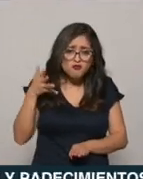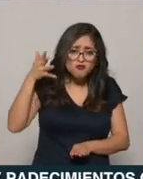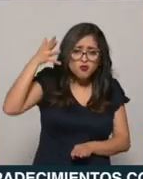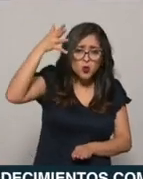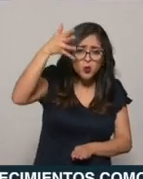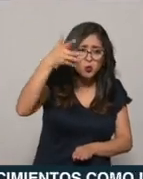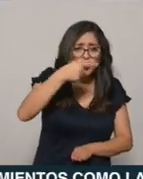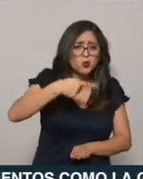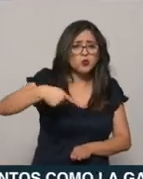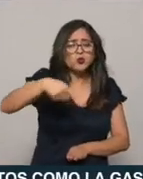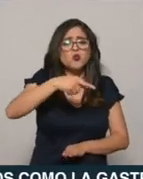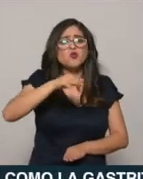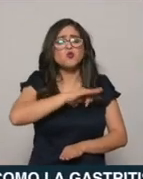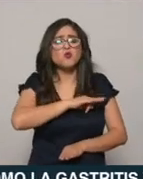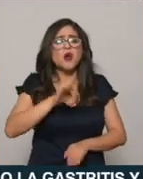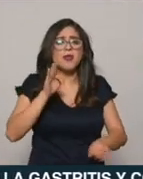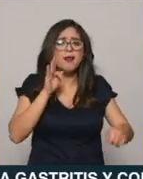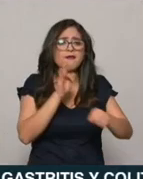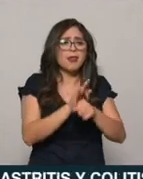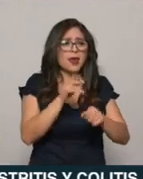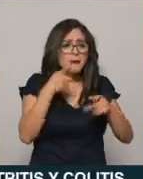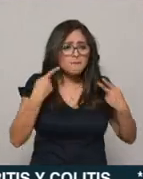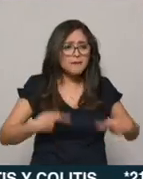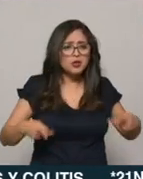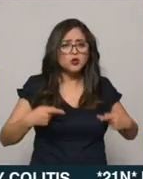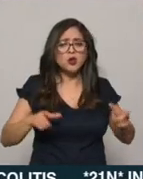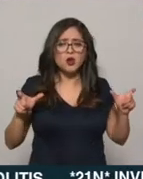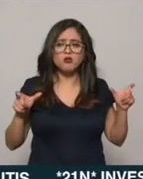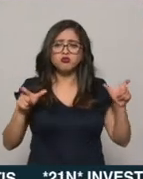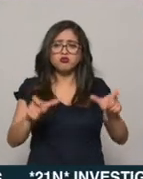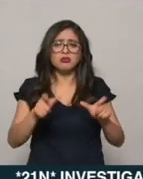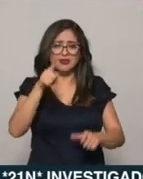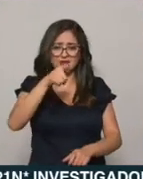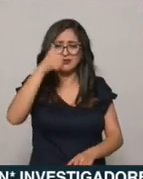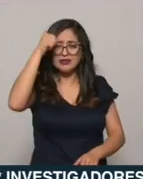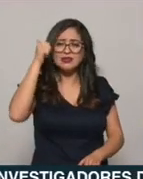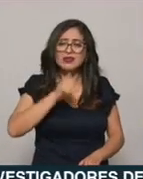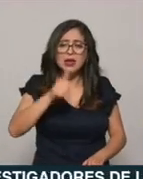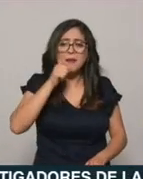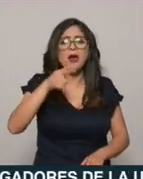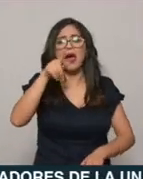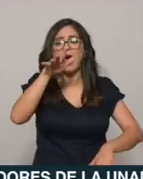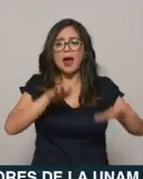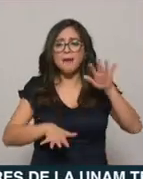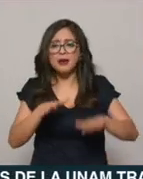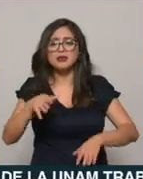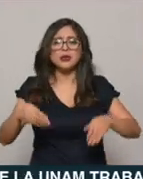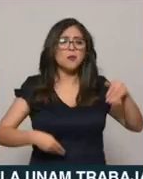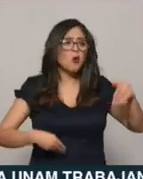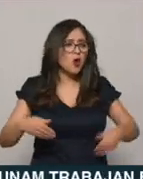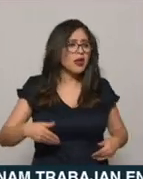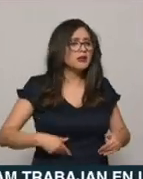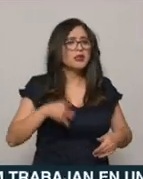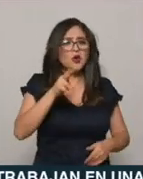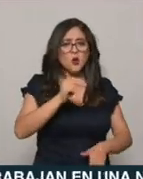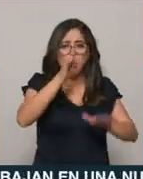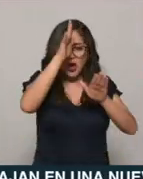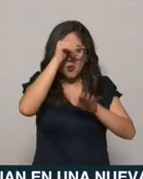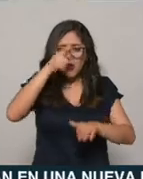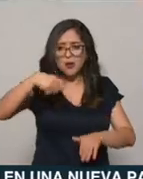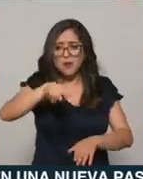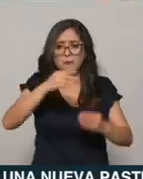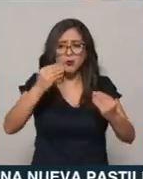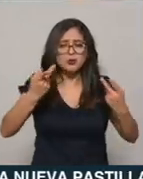en poder defender a la ciudadanía de las constantes y molestas inconformidades de la